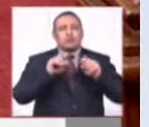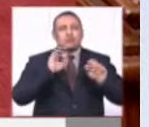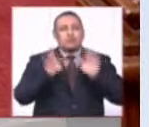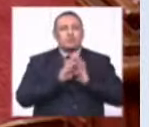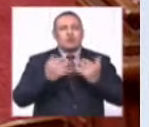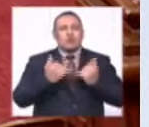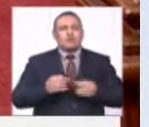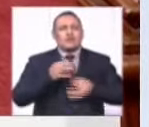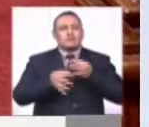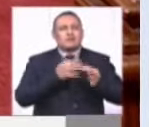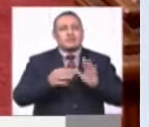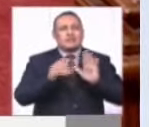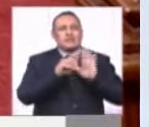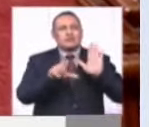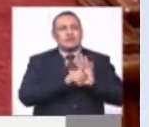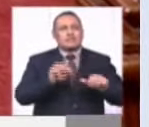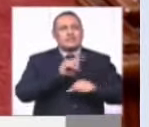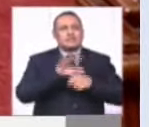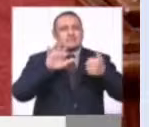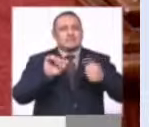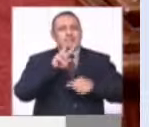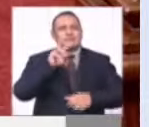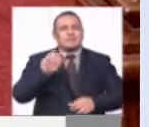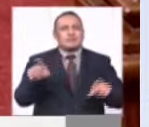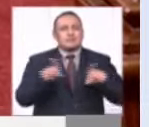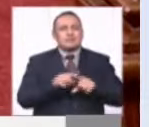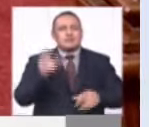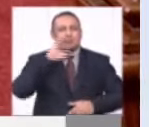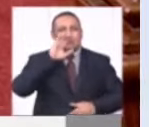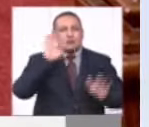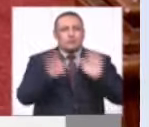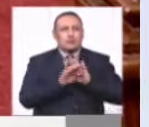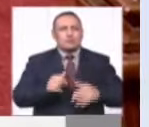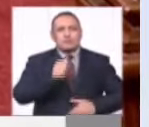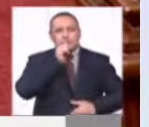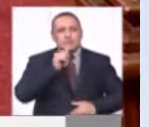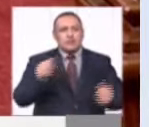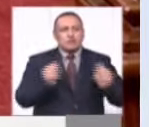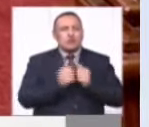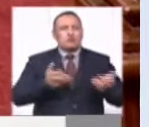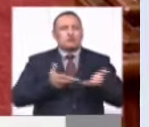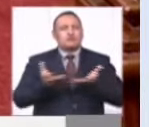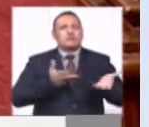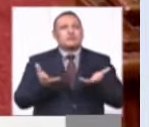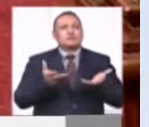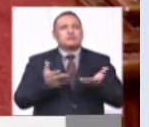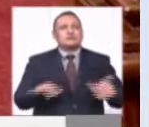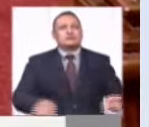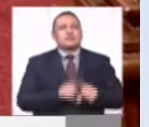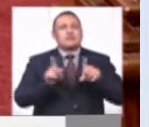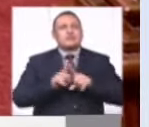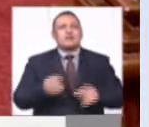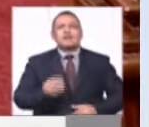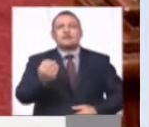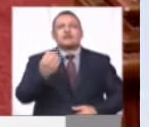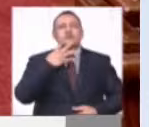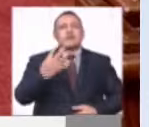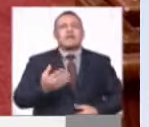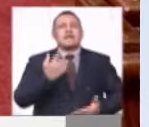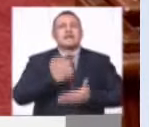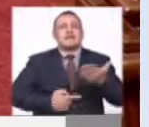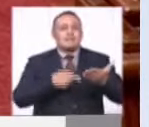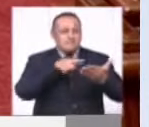hoy que el decreto legislativo 1620 busca privatizar los servicios, que nos digan en